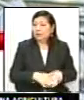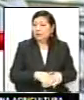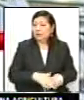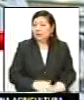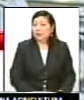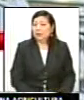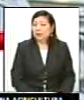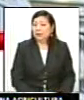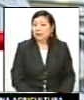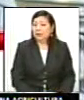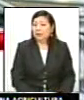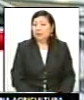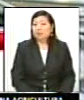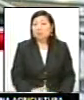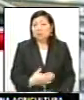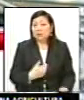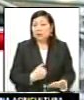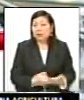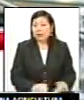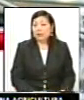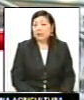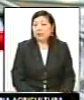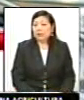administrativo que se habría seguido habría sido atendido,